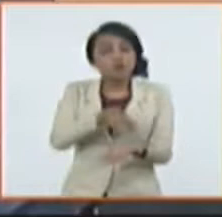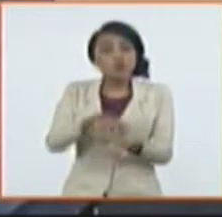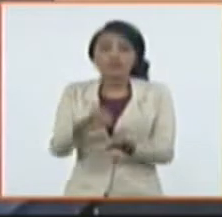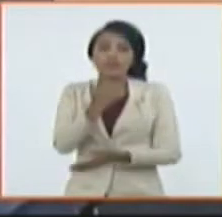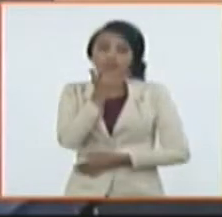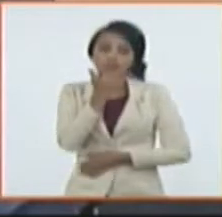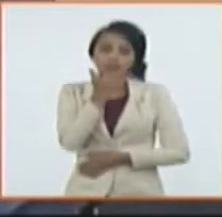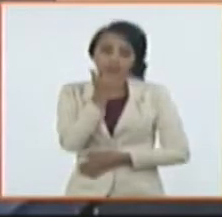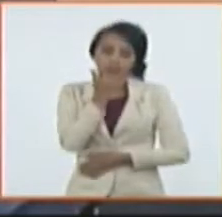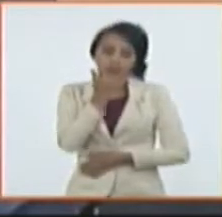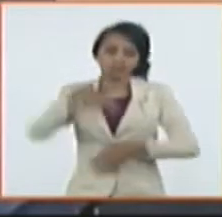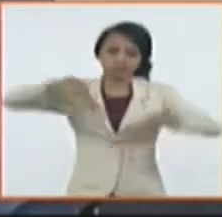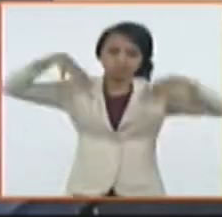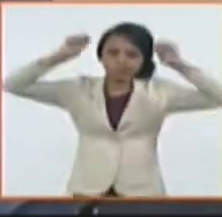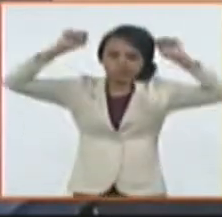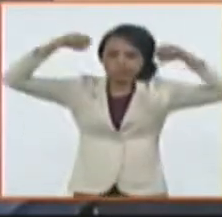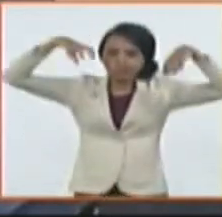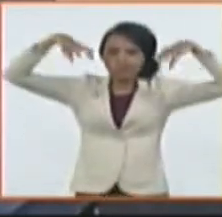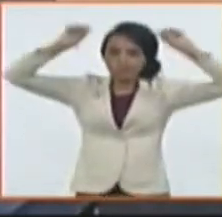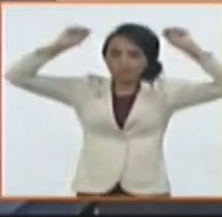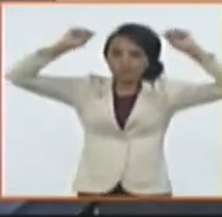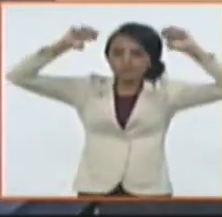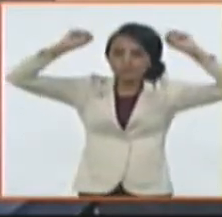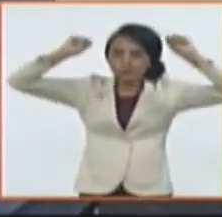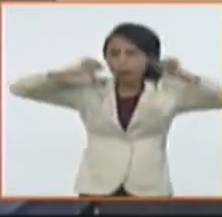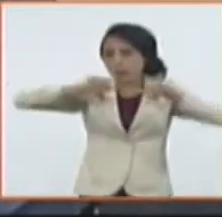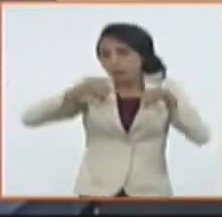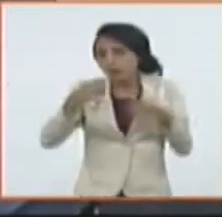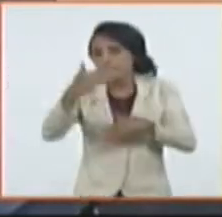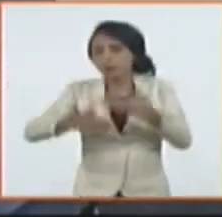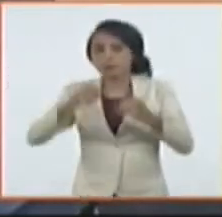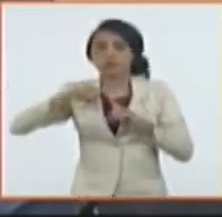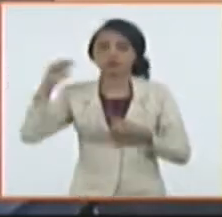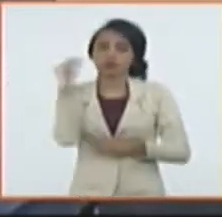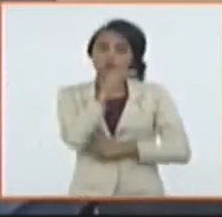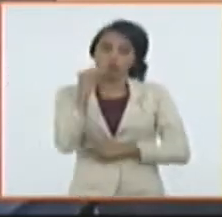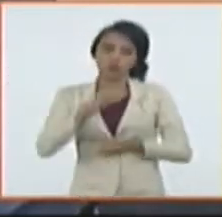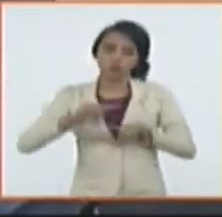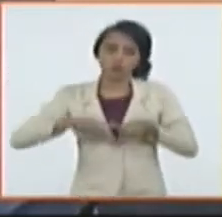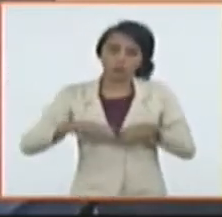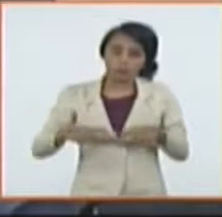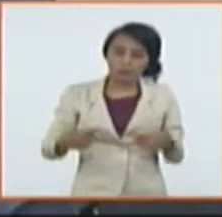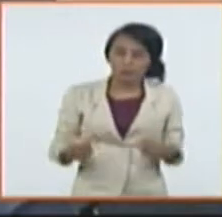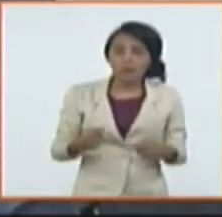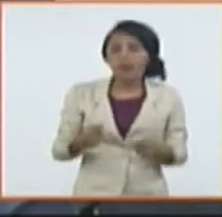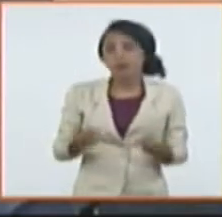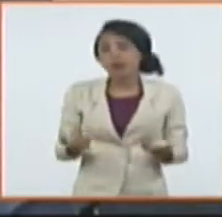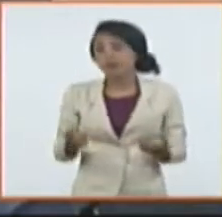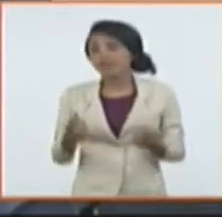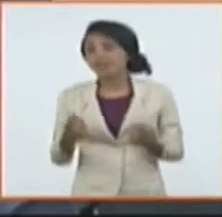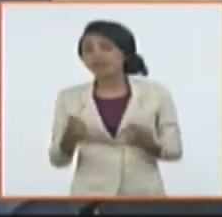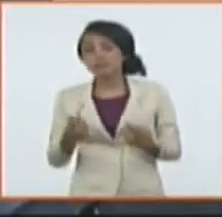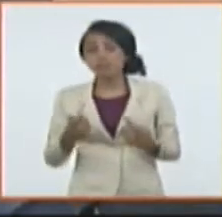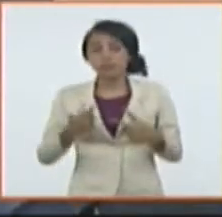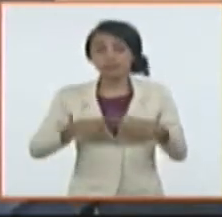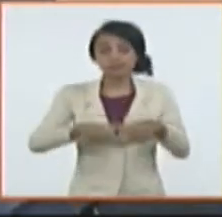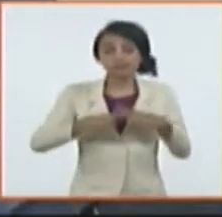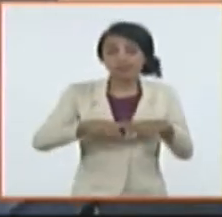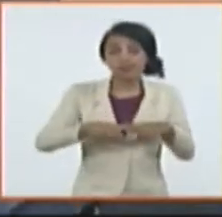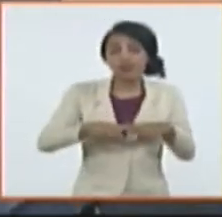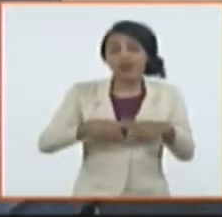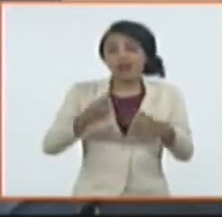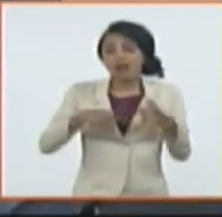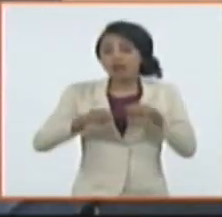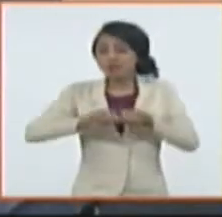afectaciones producto de problemas tecnológicos que tienen que ver con déficit de piezas de repuesto para enfrentarla, tiene que ver